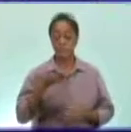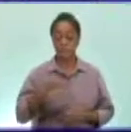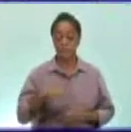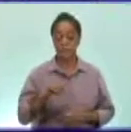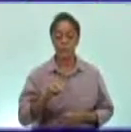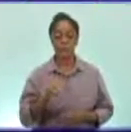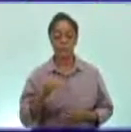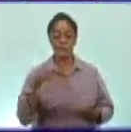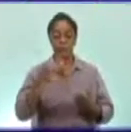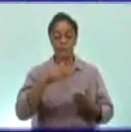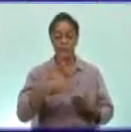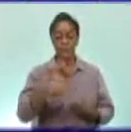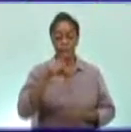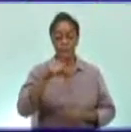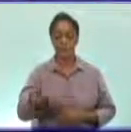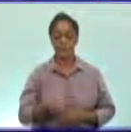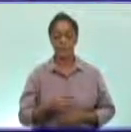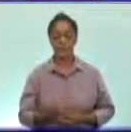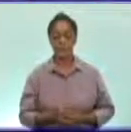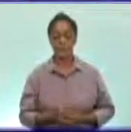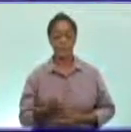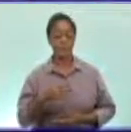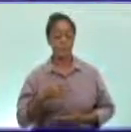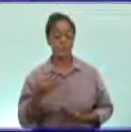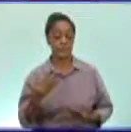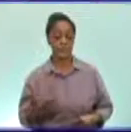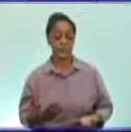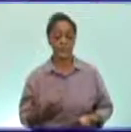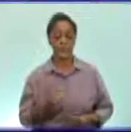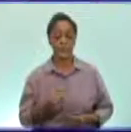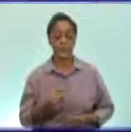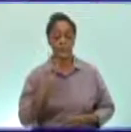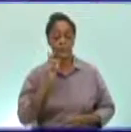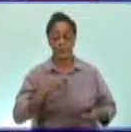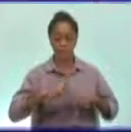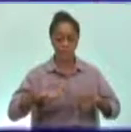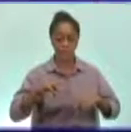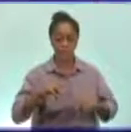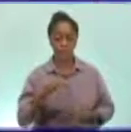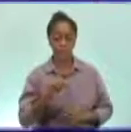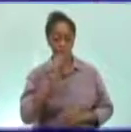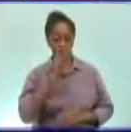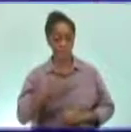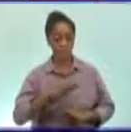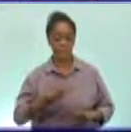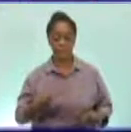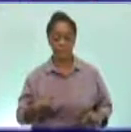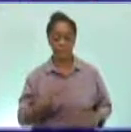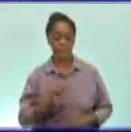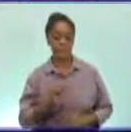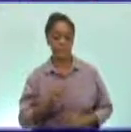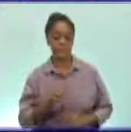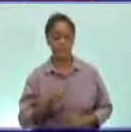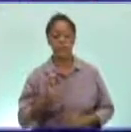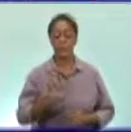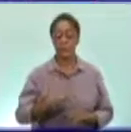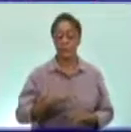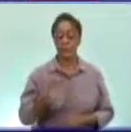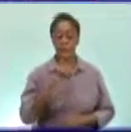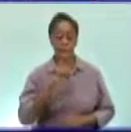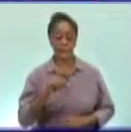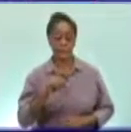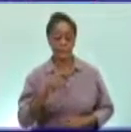llegar al actual. Sin embargo, la investigación no termina ahí. Los adelantos de la